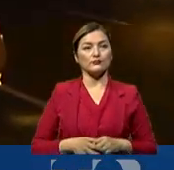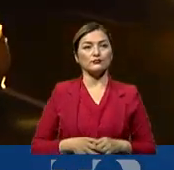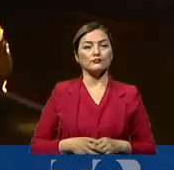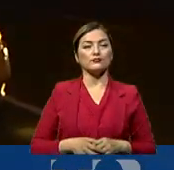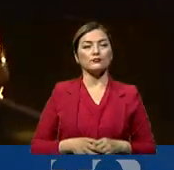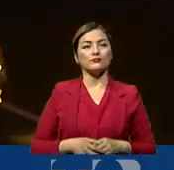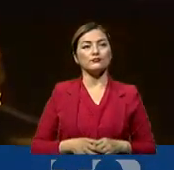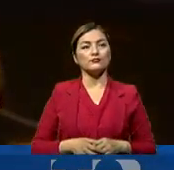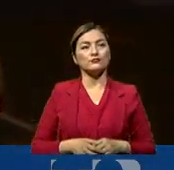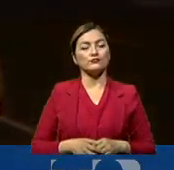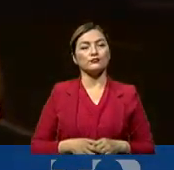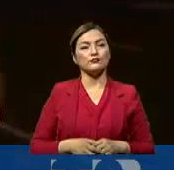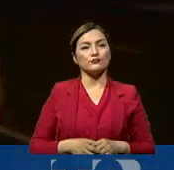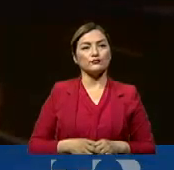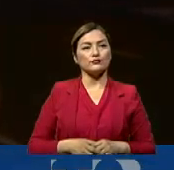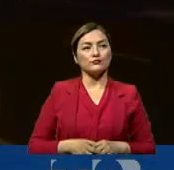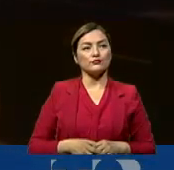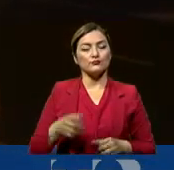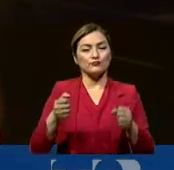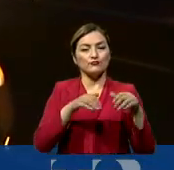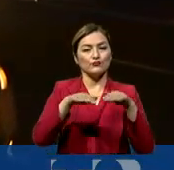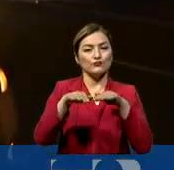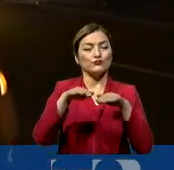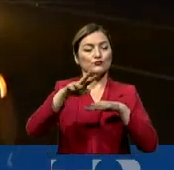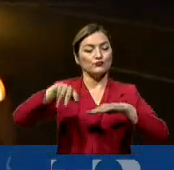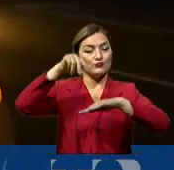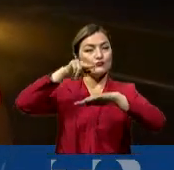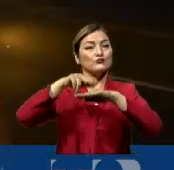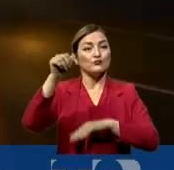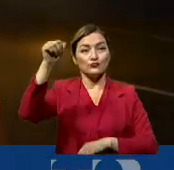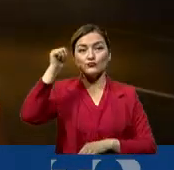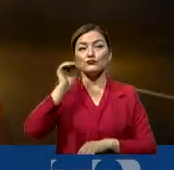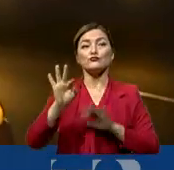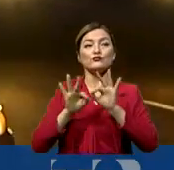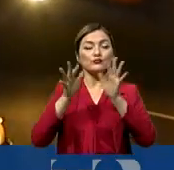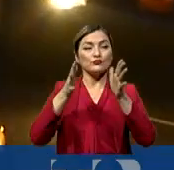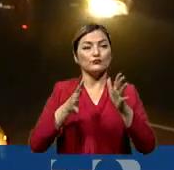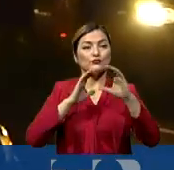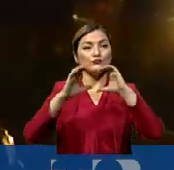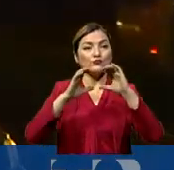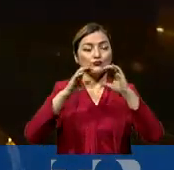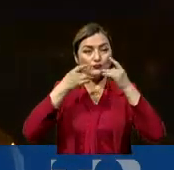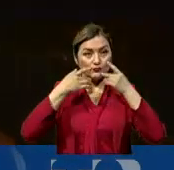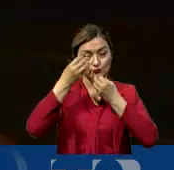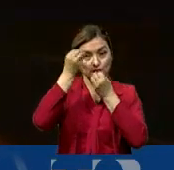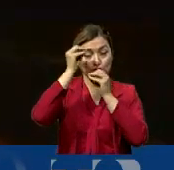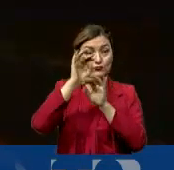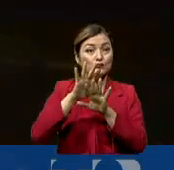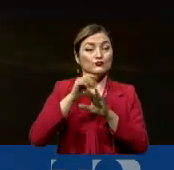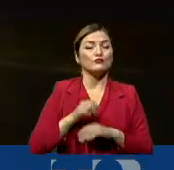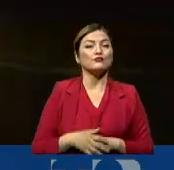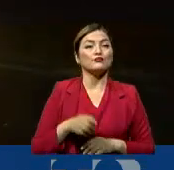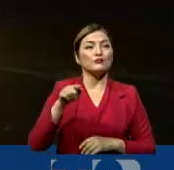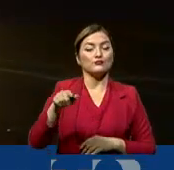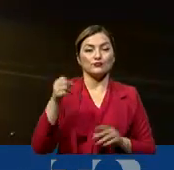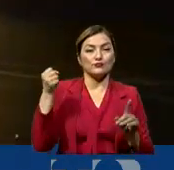están circulando normalmente. Como bien lo mencionabas, ayer la prefecta, mediante un comunicado, anunció justamente eso, que las afectaciones